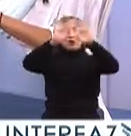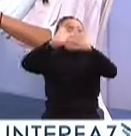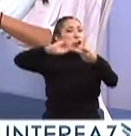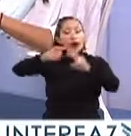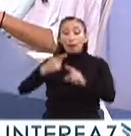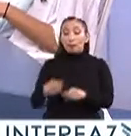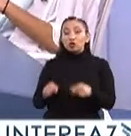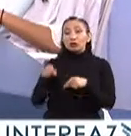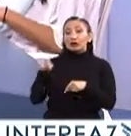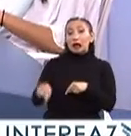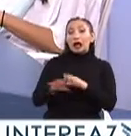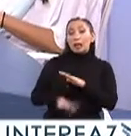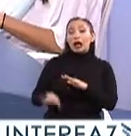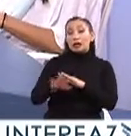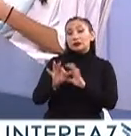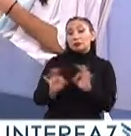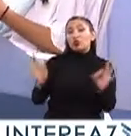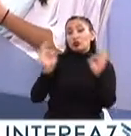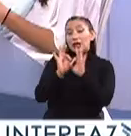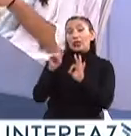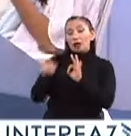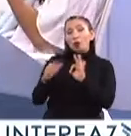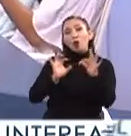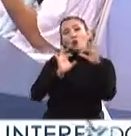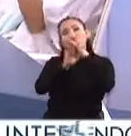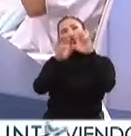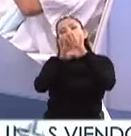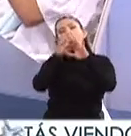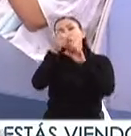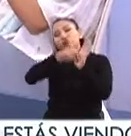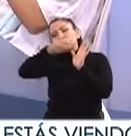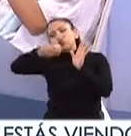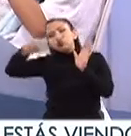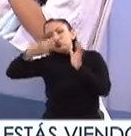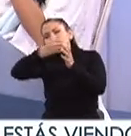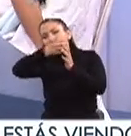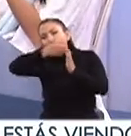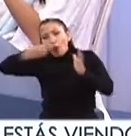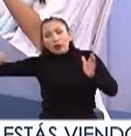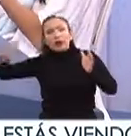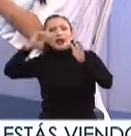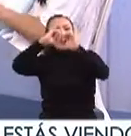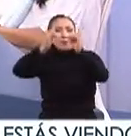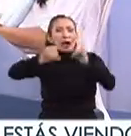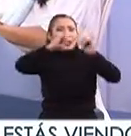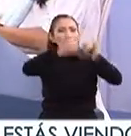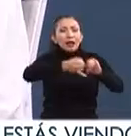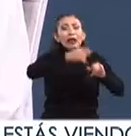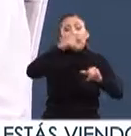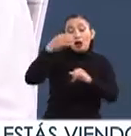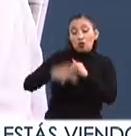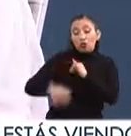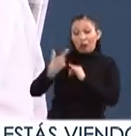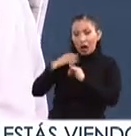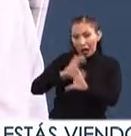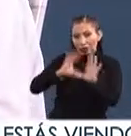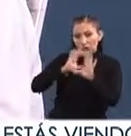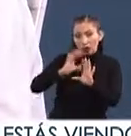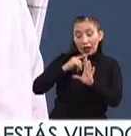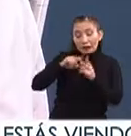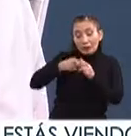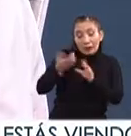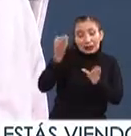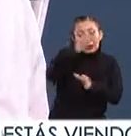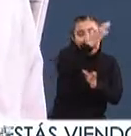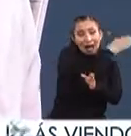revés, la música sentó muchas veces el ritmo de cómo se iba armando la imagen, ¿no? Entonces la última canción de la película en realidad fue el